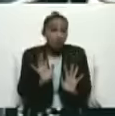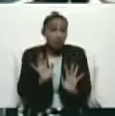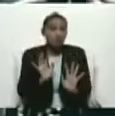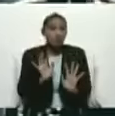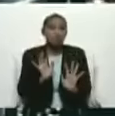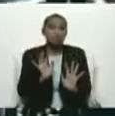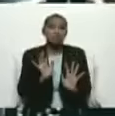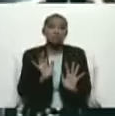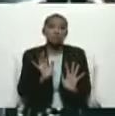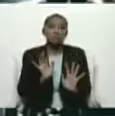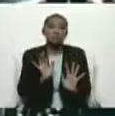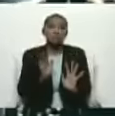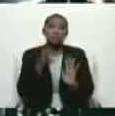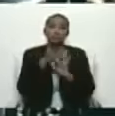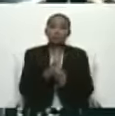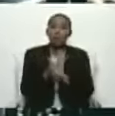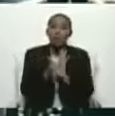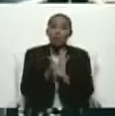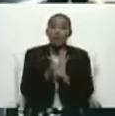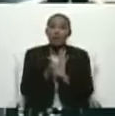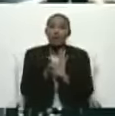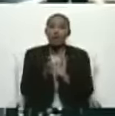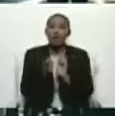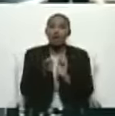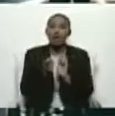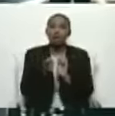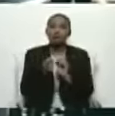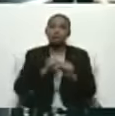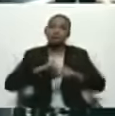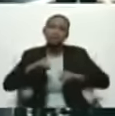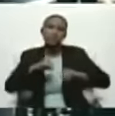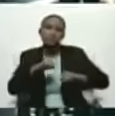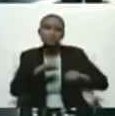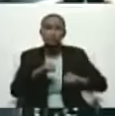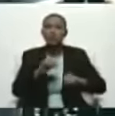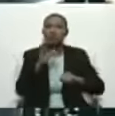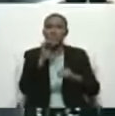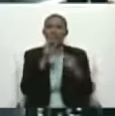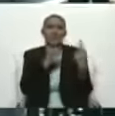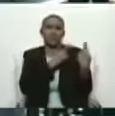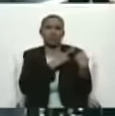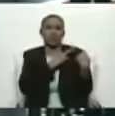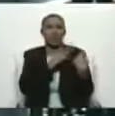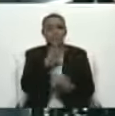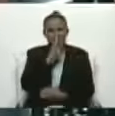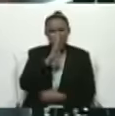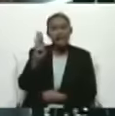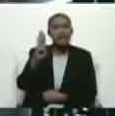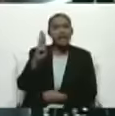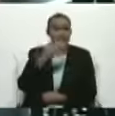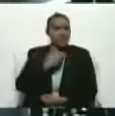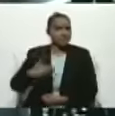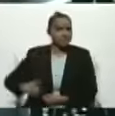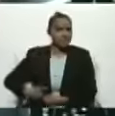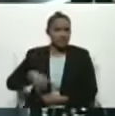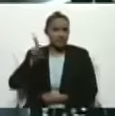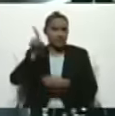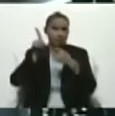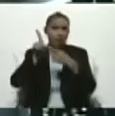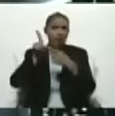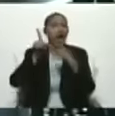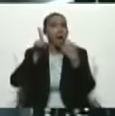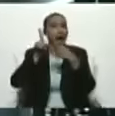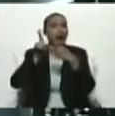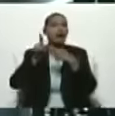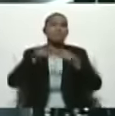su gestión y muchas cosas de la gestión que incluso quizás no sean responsabilidad directa de un presidente, ¿no? Acá estamos